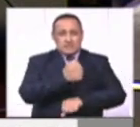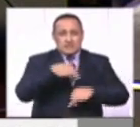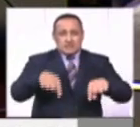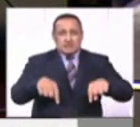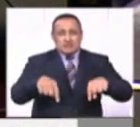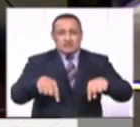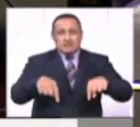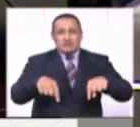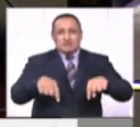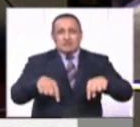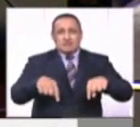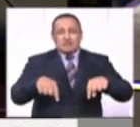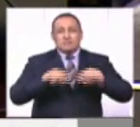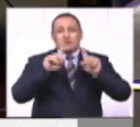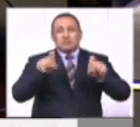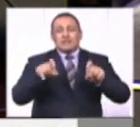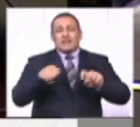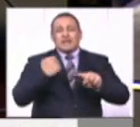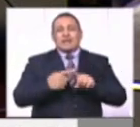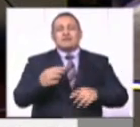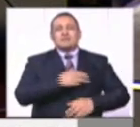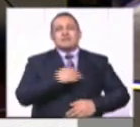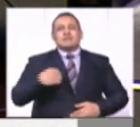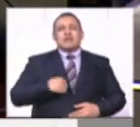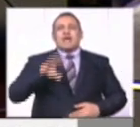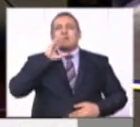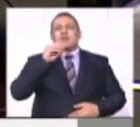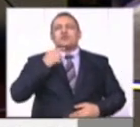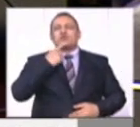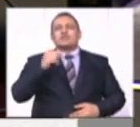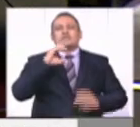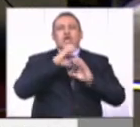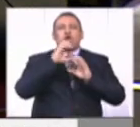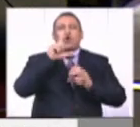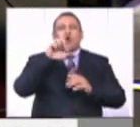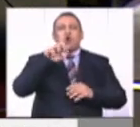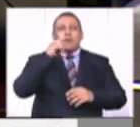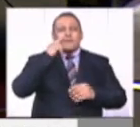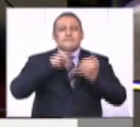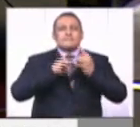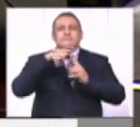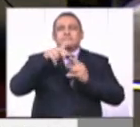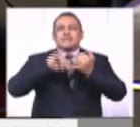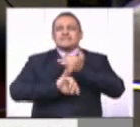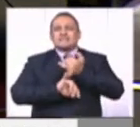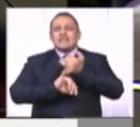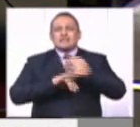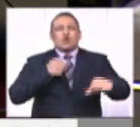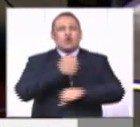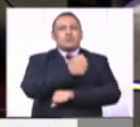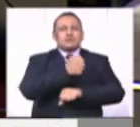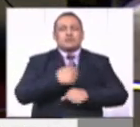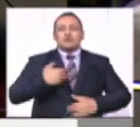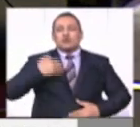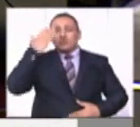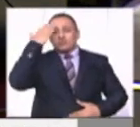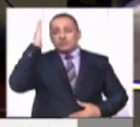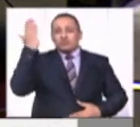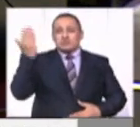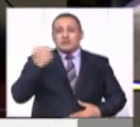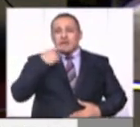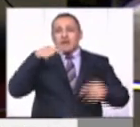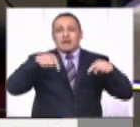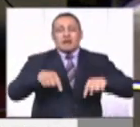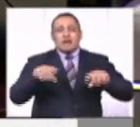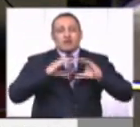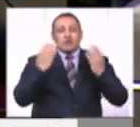golpista el expremier se refería a los golpistas a los golpistas yo no sé si aquí en el